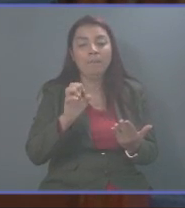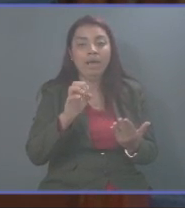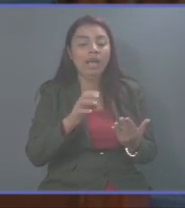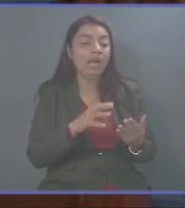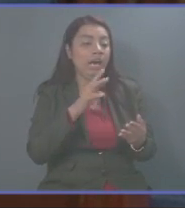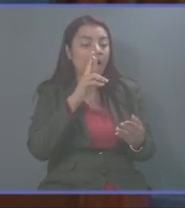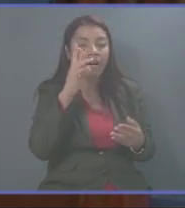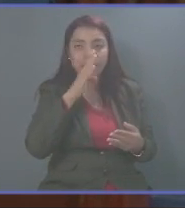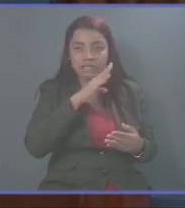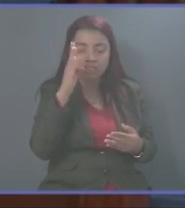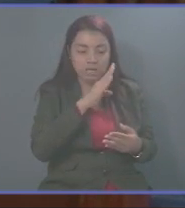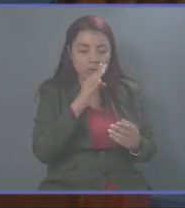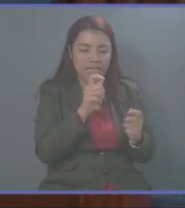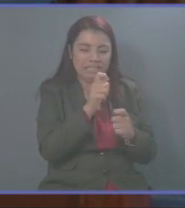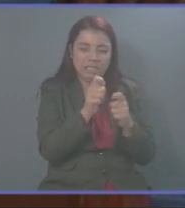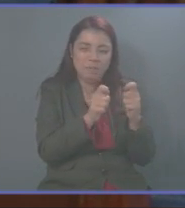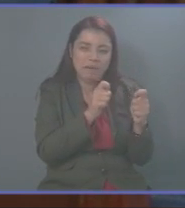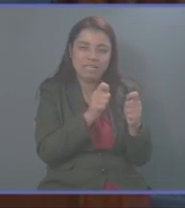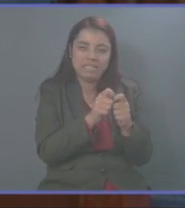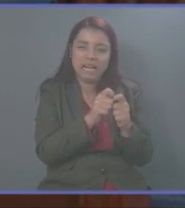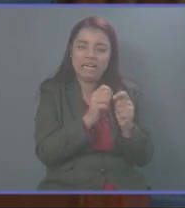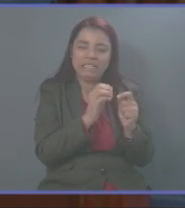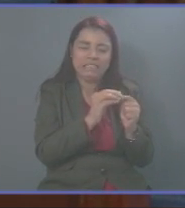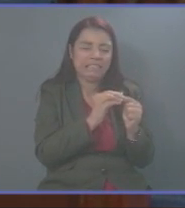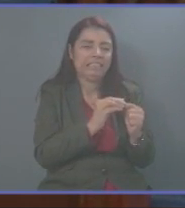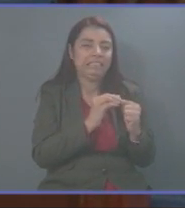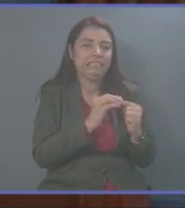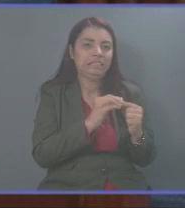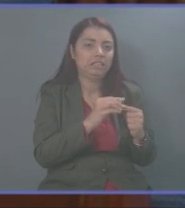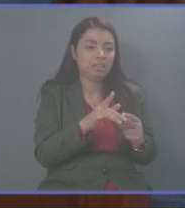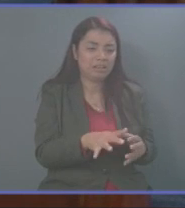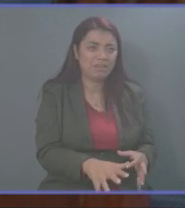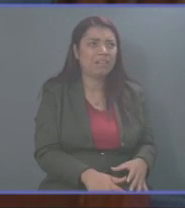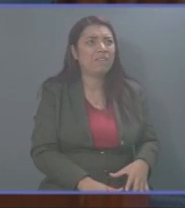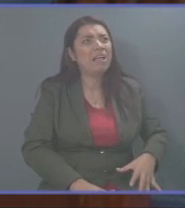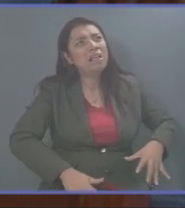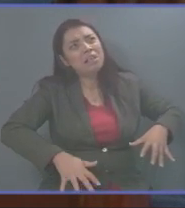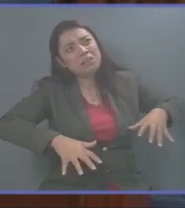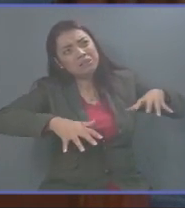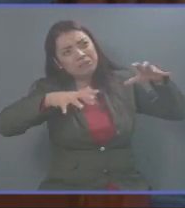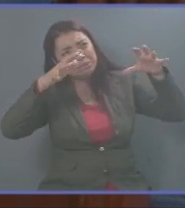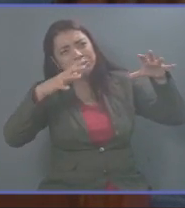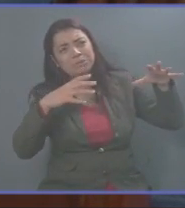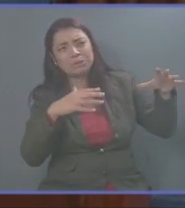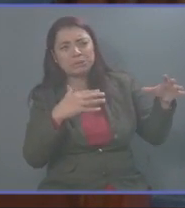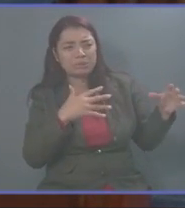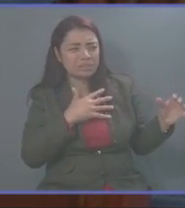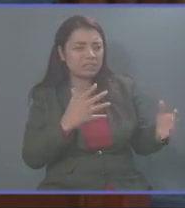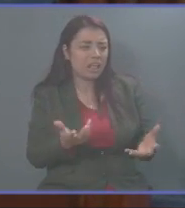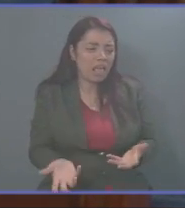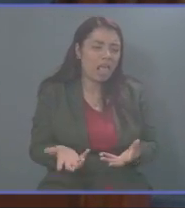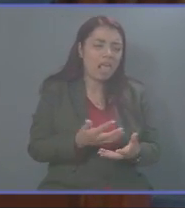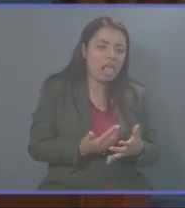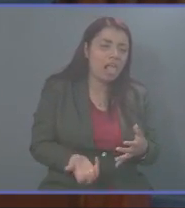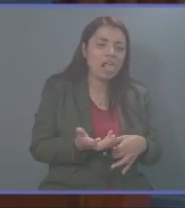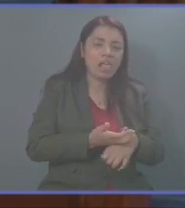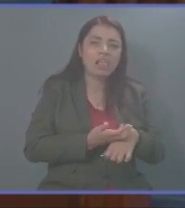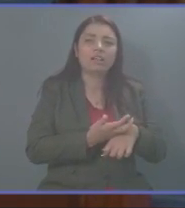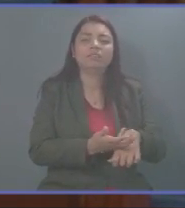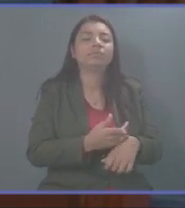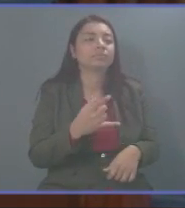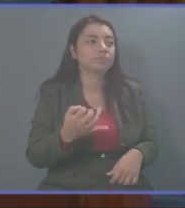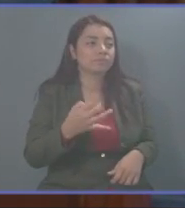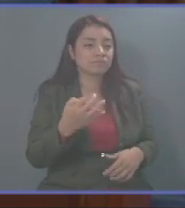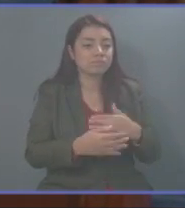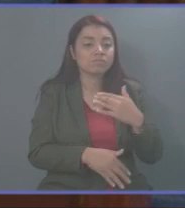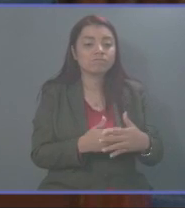son aquellos que tienen características de gran volumen, difícil manejo, tamaño y composición, y por ende requieren de